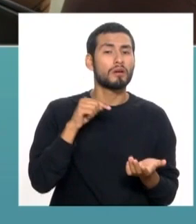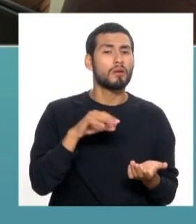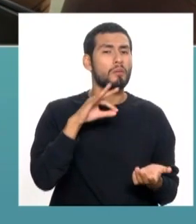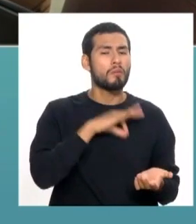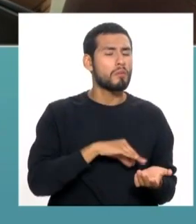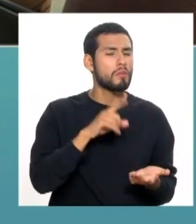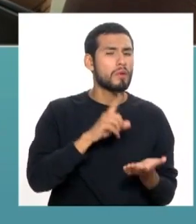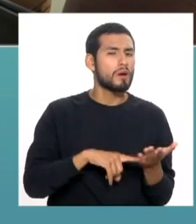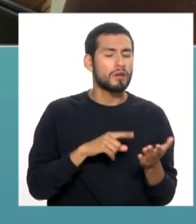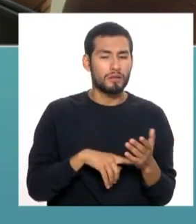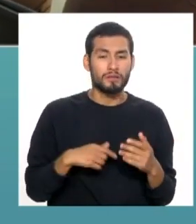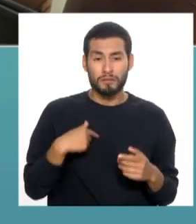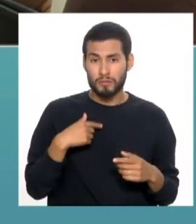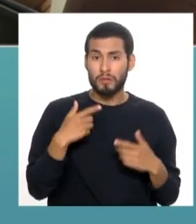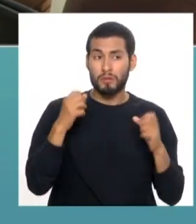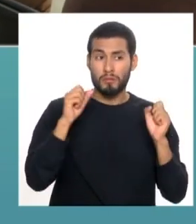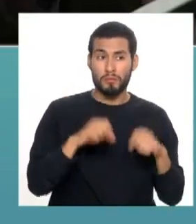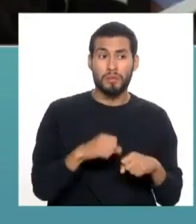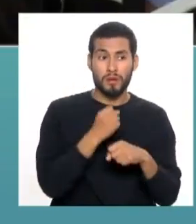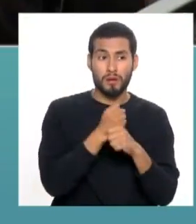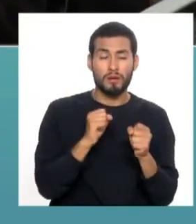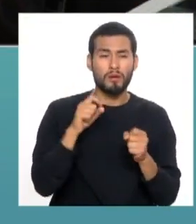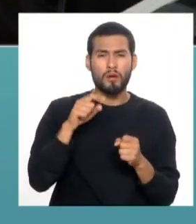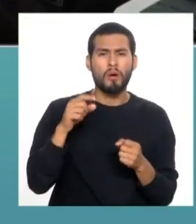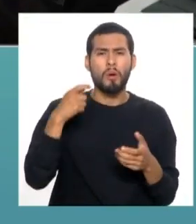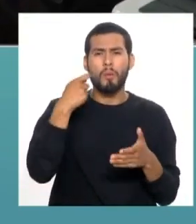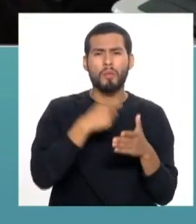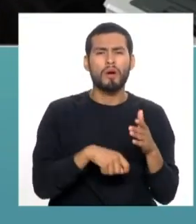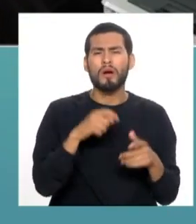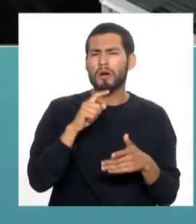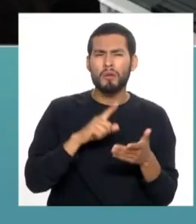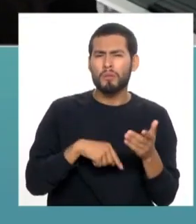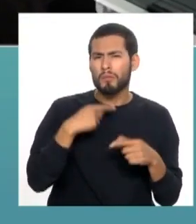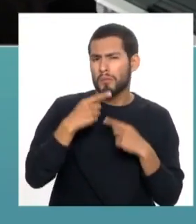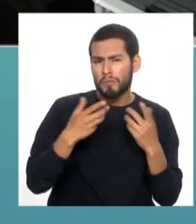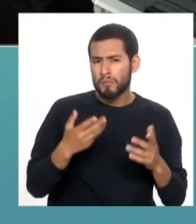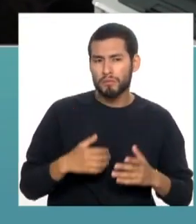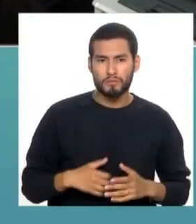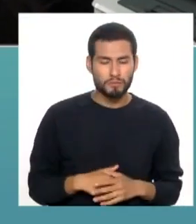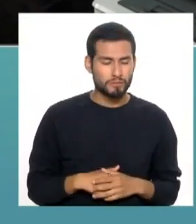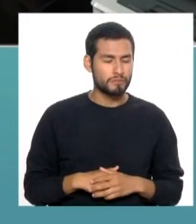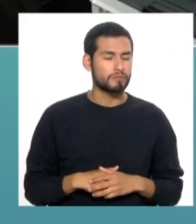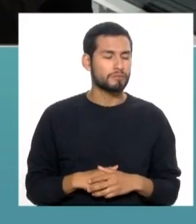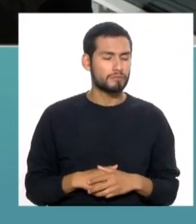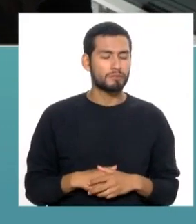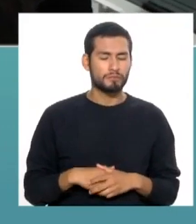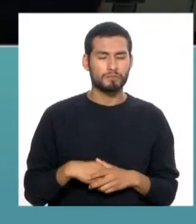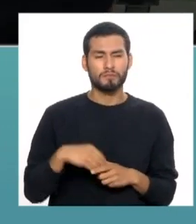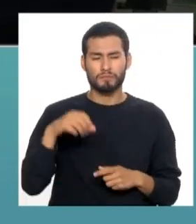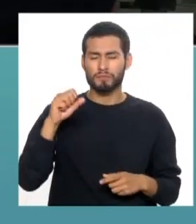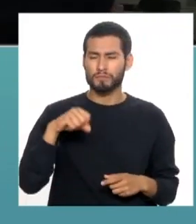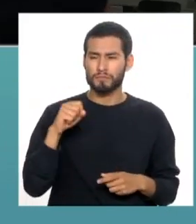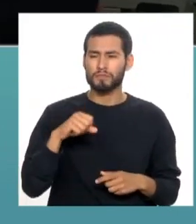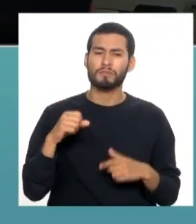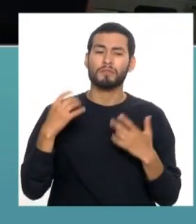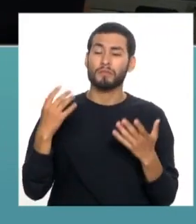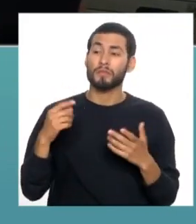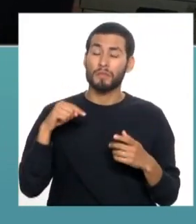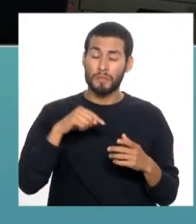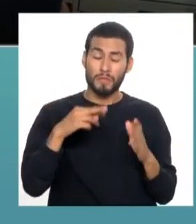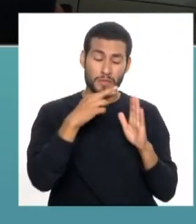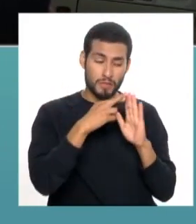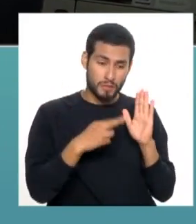ellas es la que te exoneraría de una multa. Coméntenos a qué se trata. Efectivamente, hay una infracción del